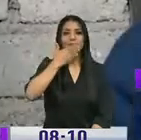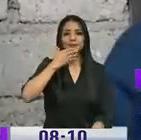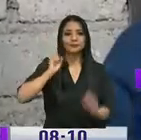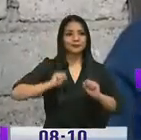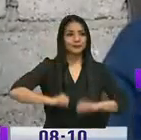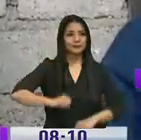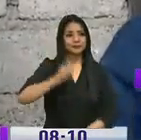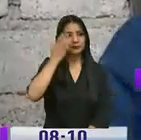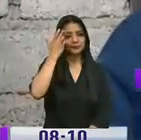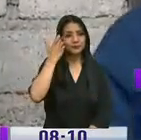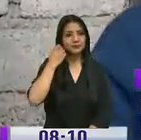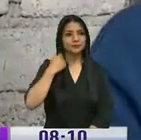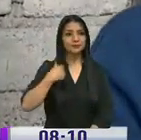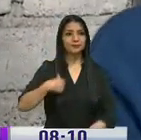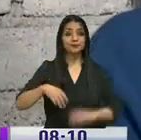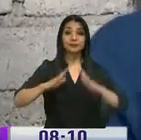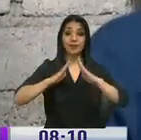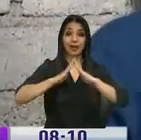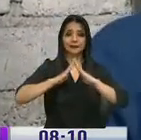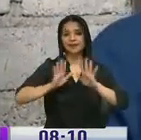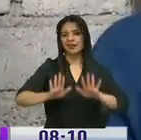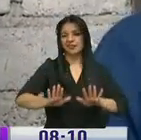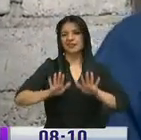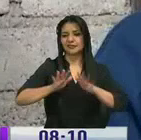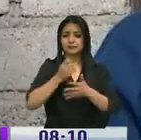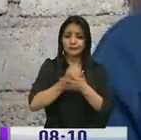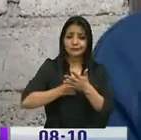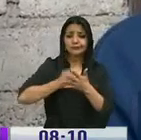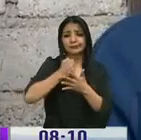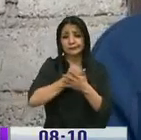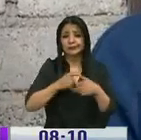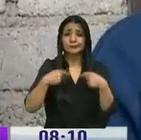No, vivimos aquí así luchando todo.